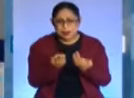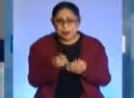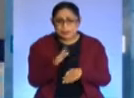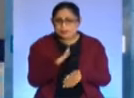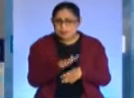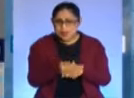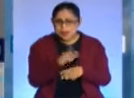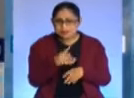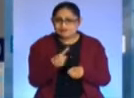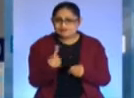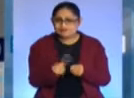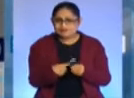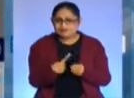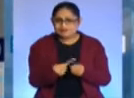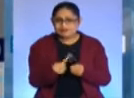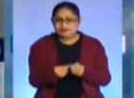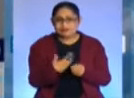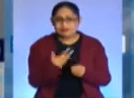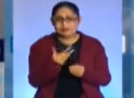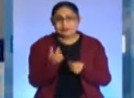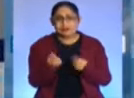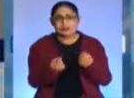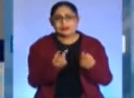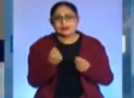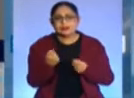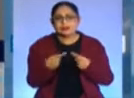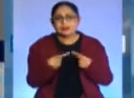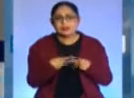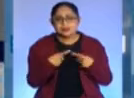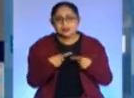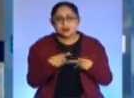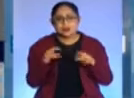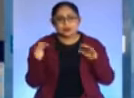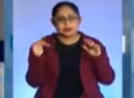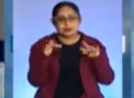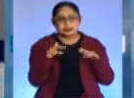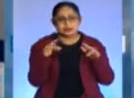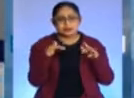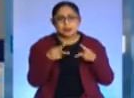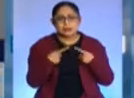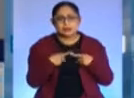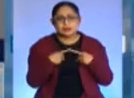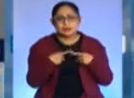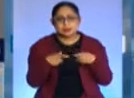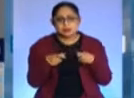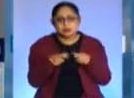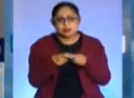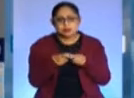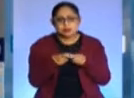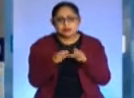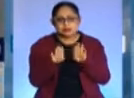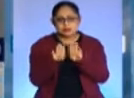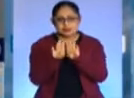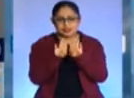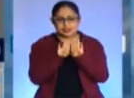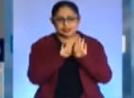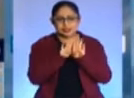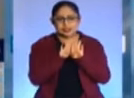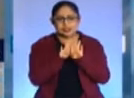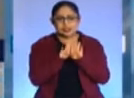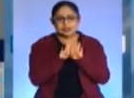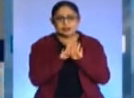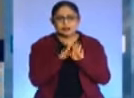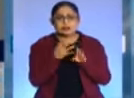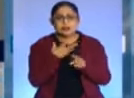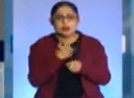consigo que las personas normalmente nos reunamos en espacios cerrados. Hay personas que ya tienen bastante tiempo que